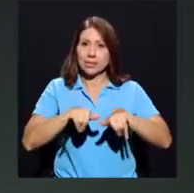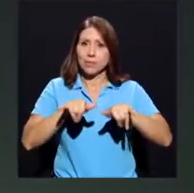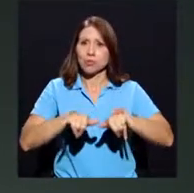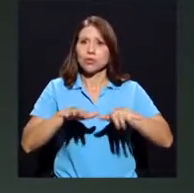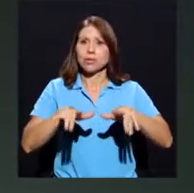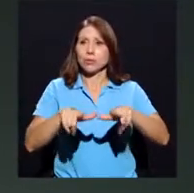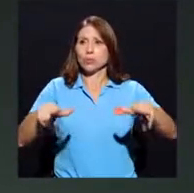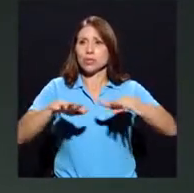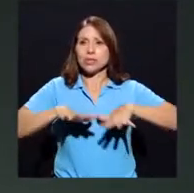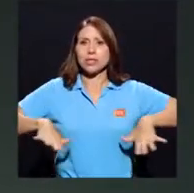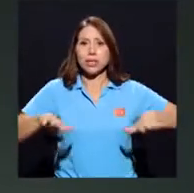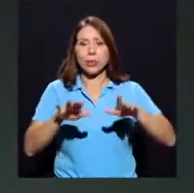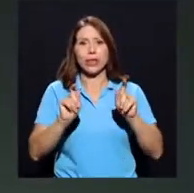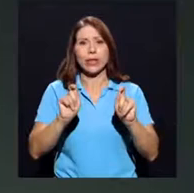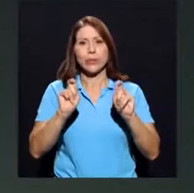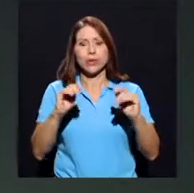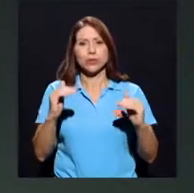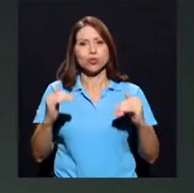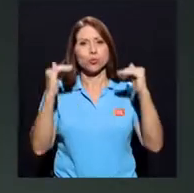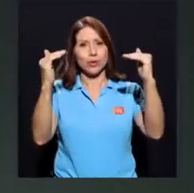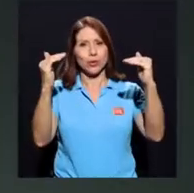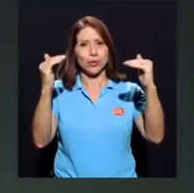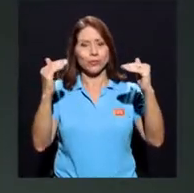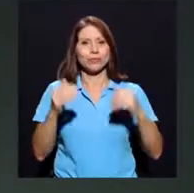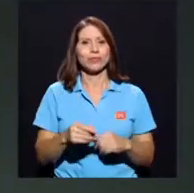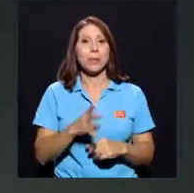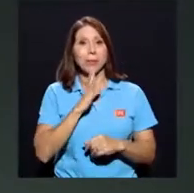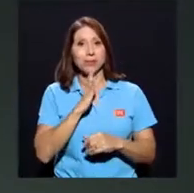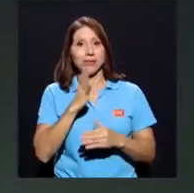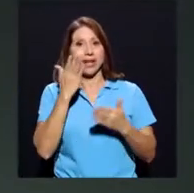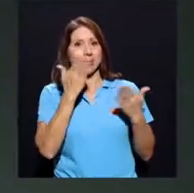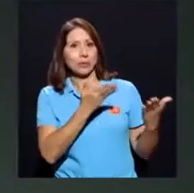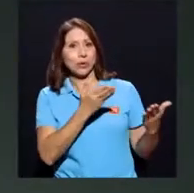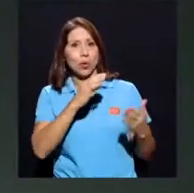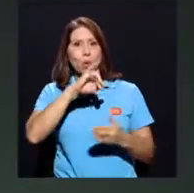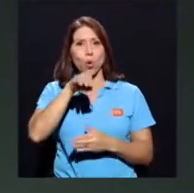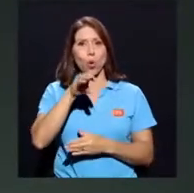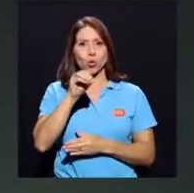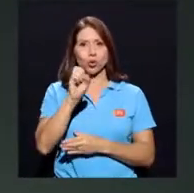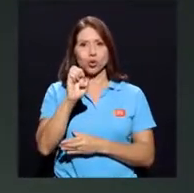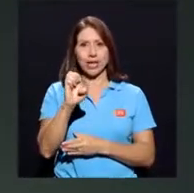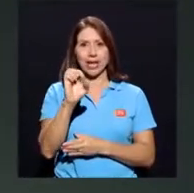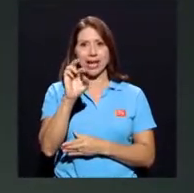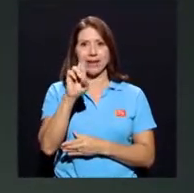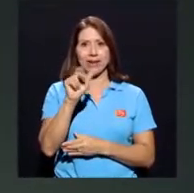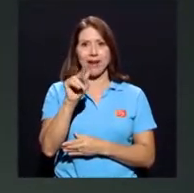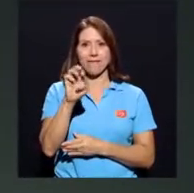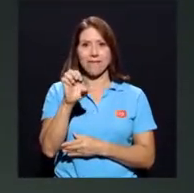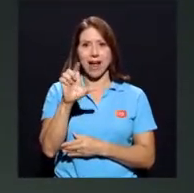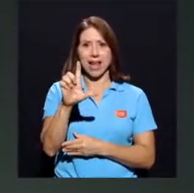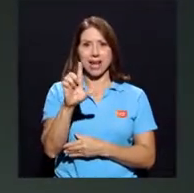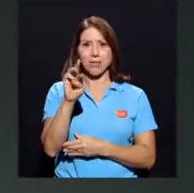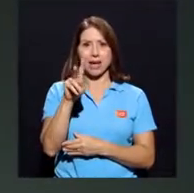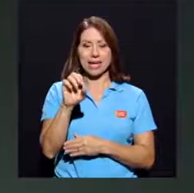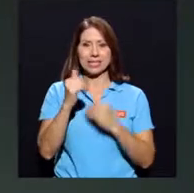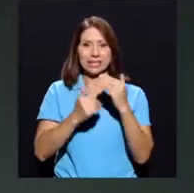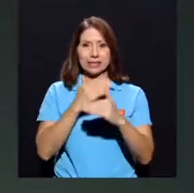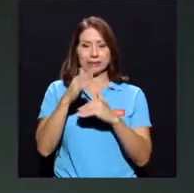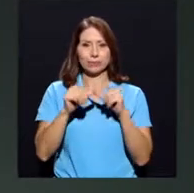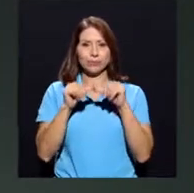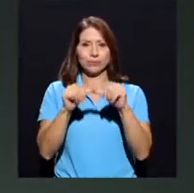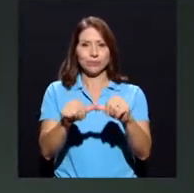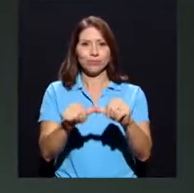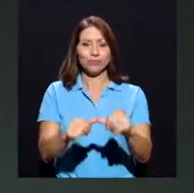sitio de educación superior cosa que haremos con dos josé rafael brenes y una vez que el canal los invite a